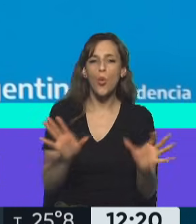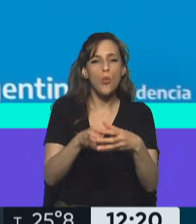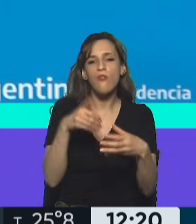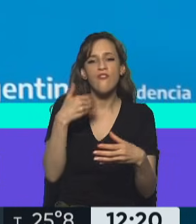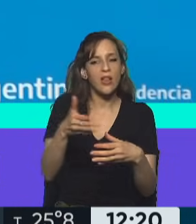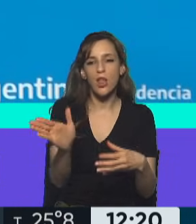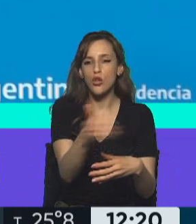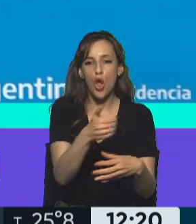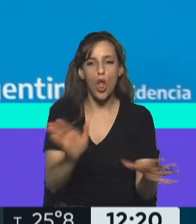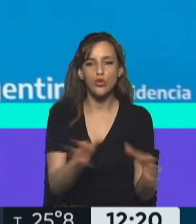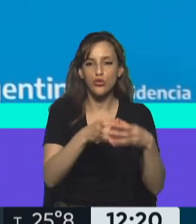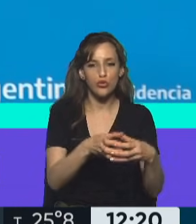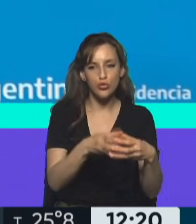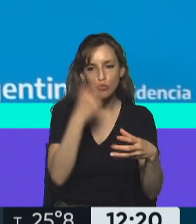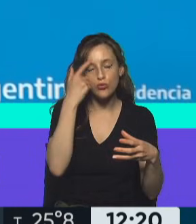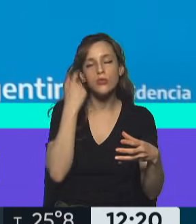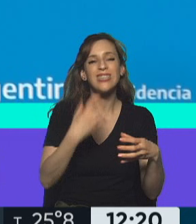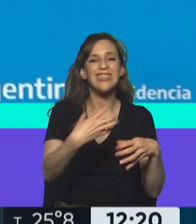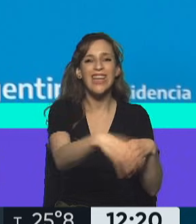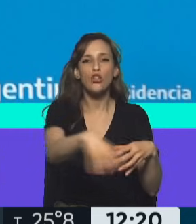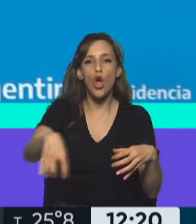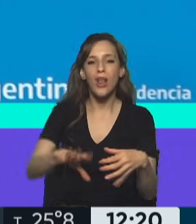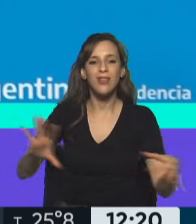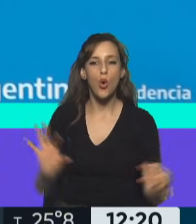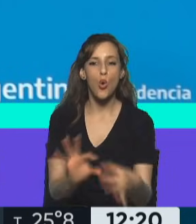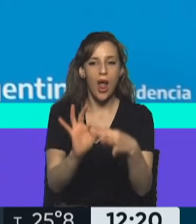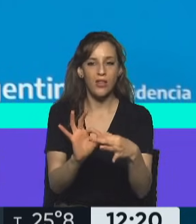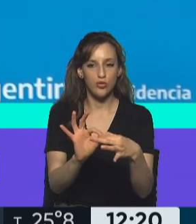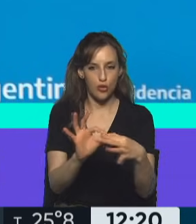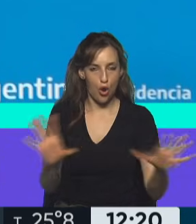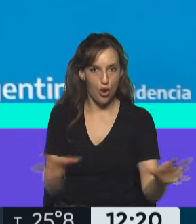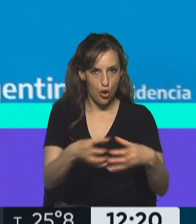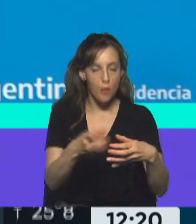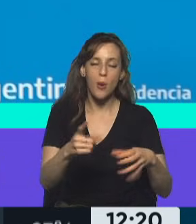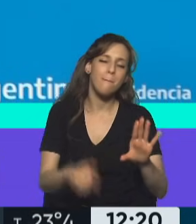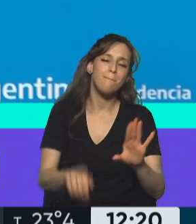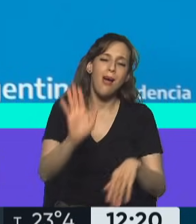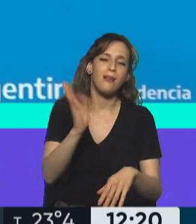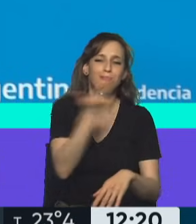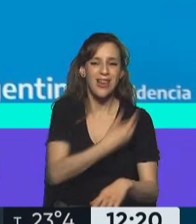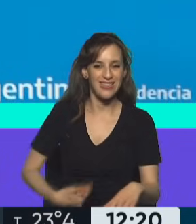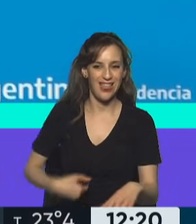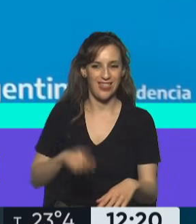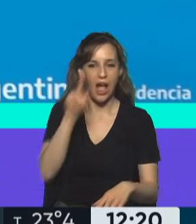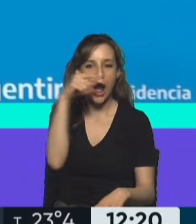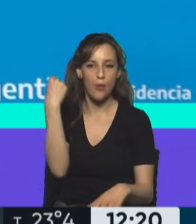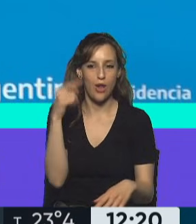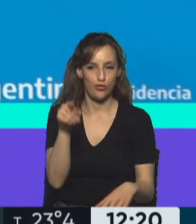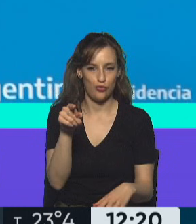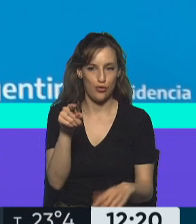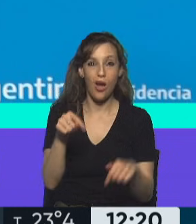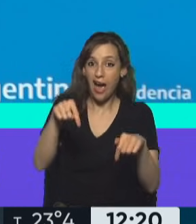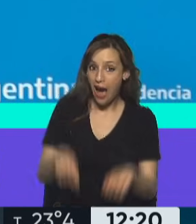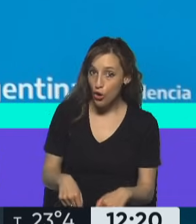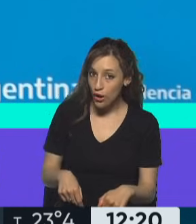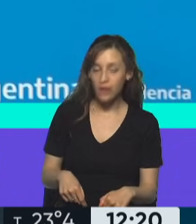de los diferentes sectores que componen la coalición del Frente de Todos, pero sobre todo del presidente Alberto Fernández, no de ahora. El presidente Alberto Fernández, desde